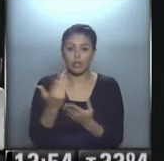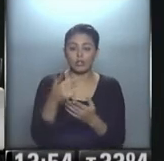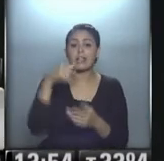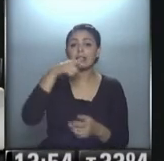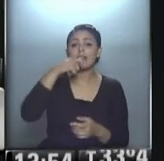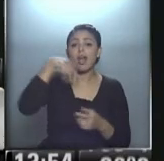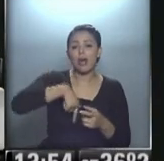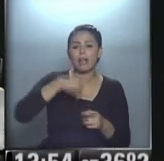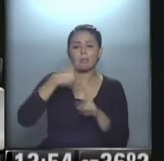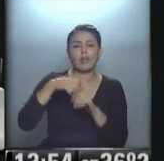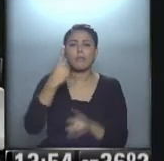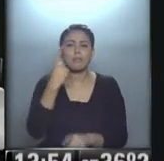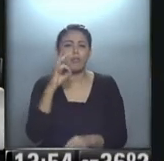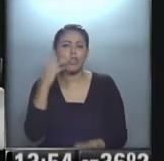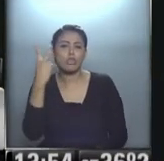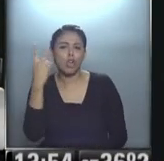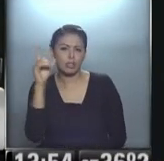cálculo que hicimos, primero o 2 de enero,